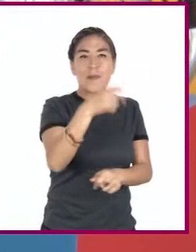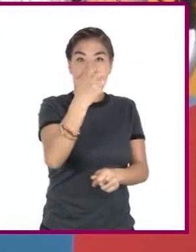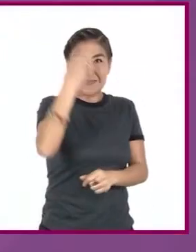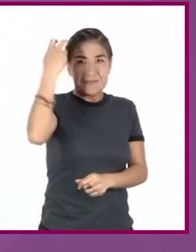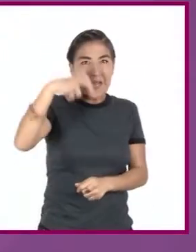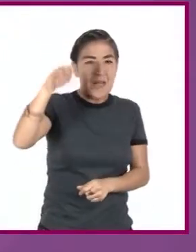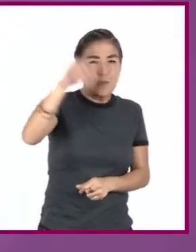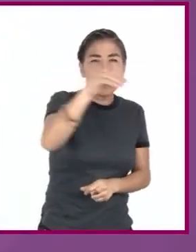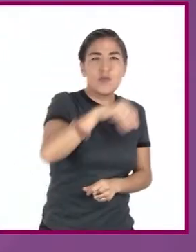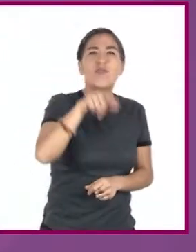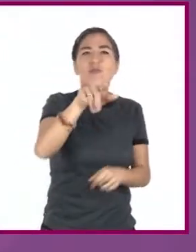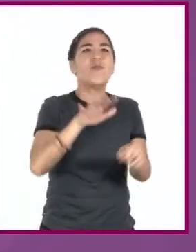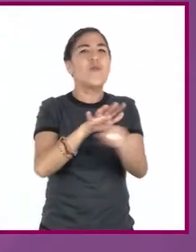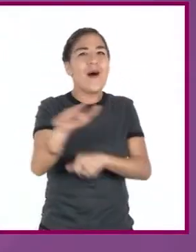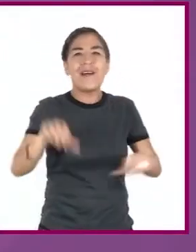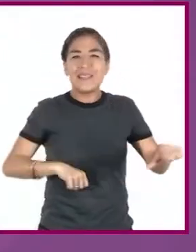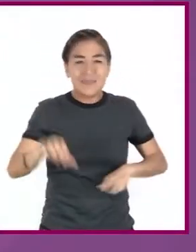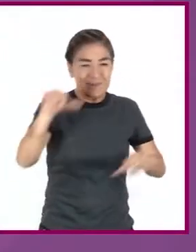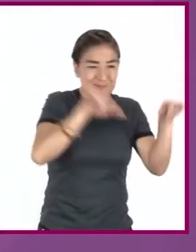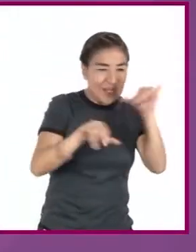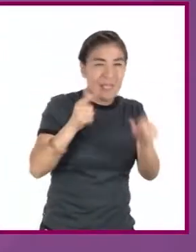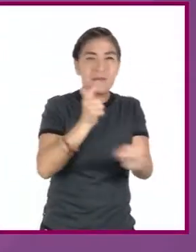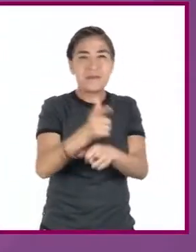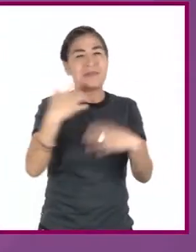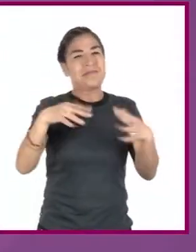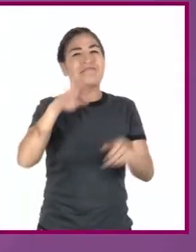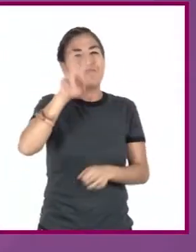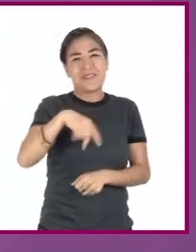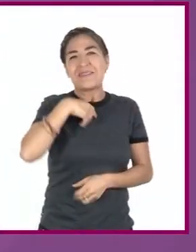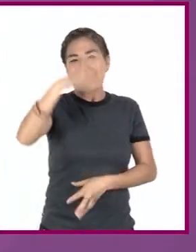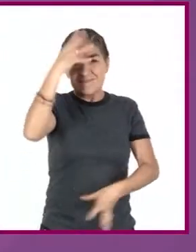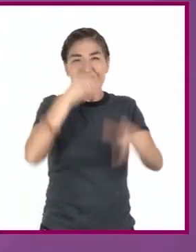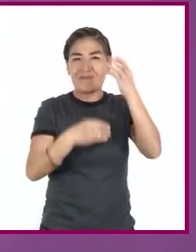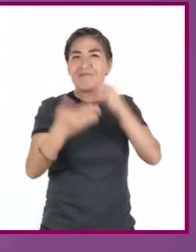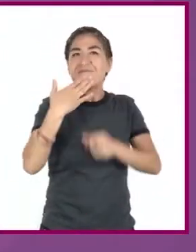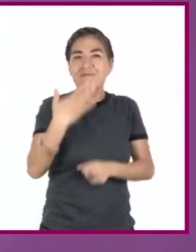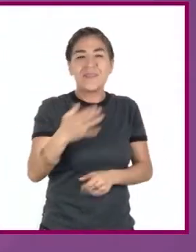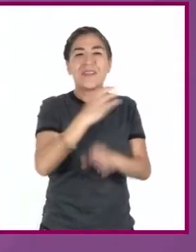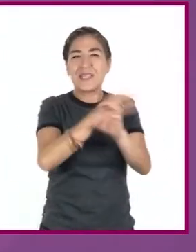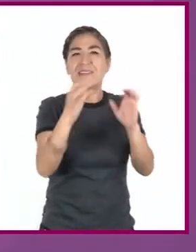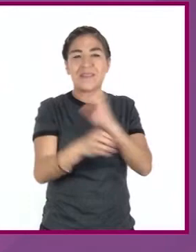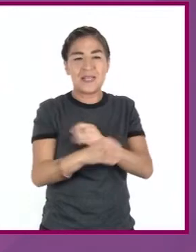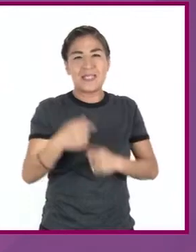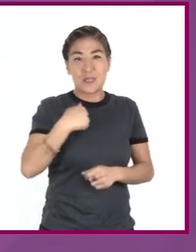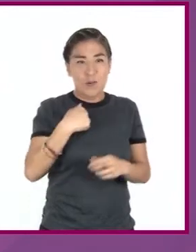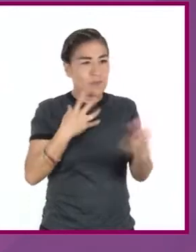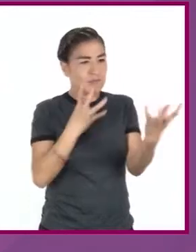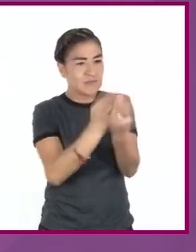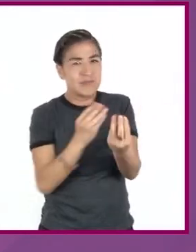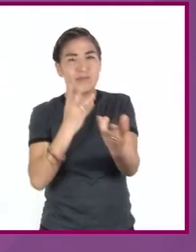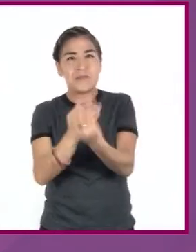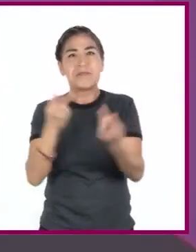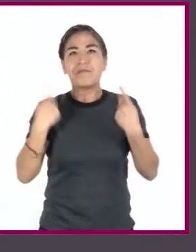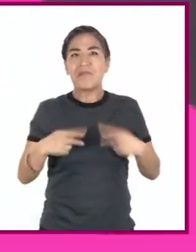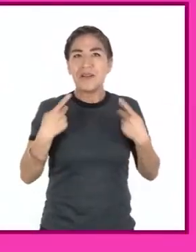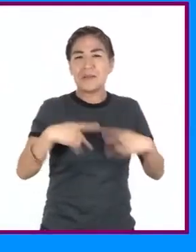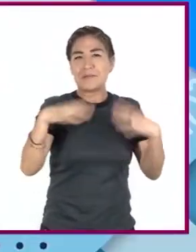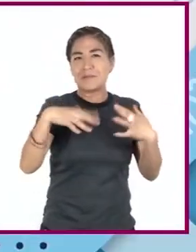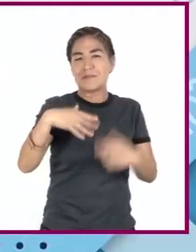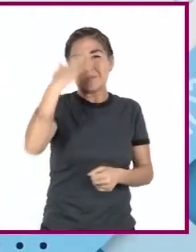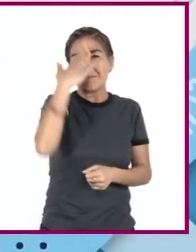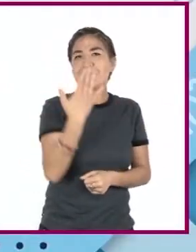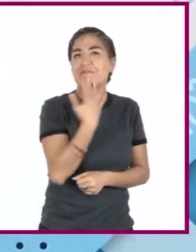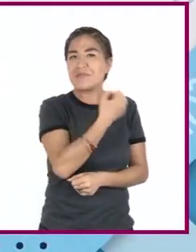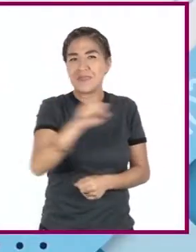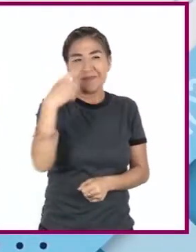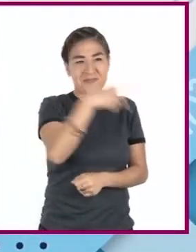viaje? Aprendí muchas cosas. Sobre todo, me reuní con personas muy importantes en el ámbito científico.